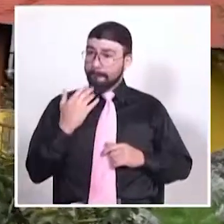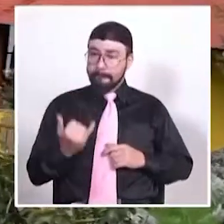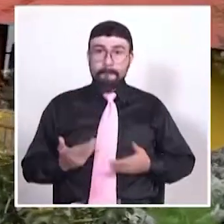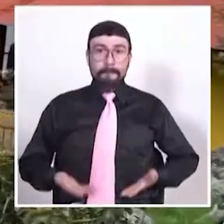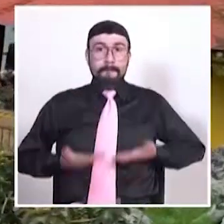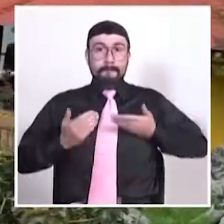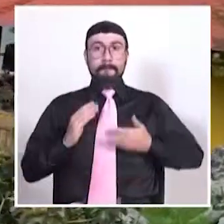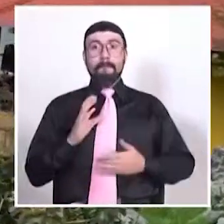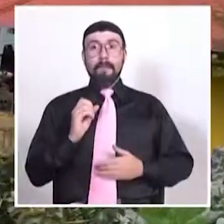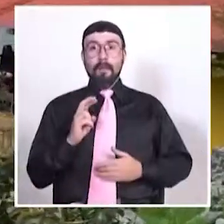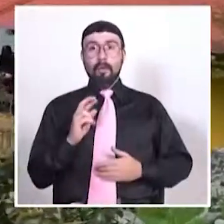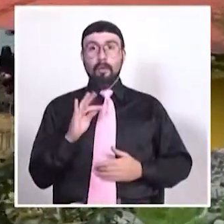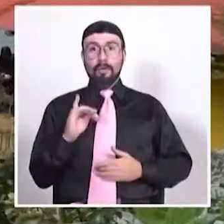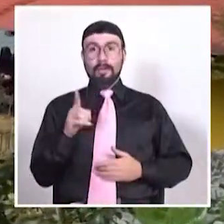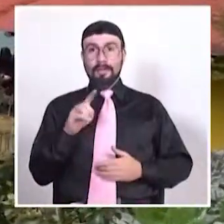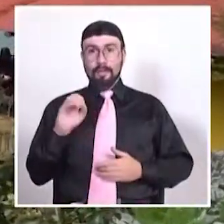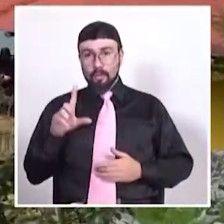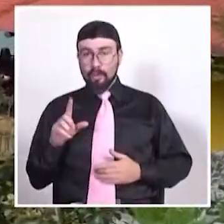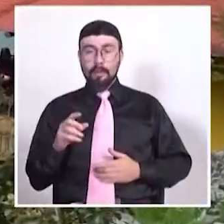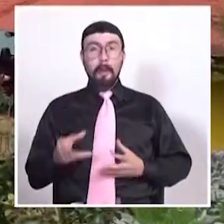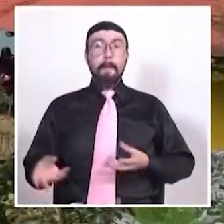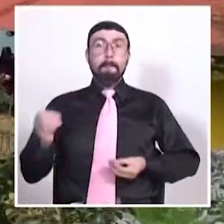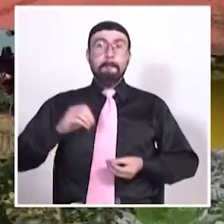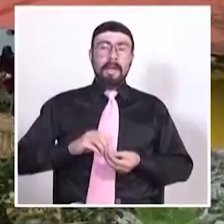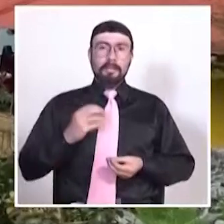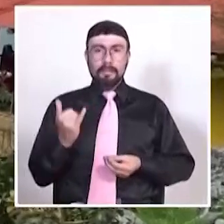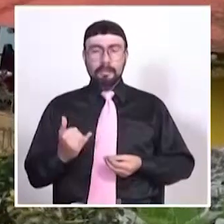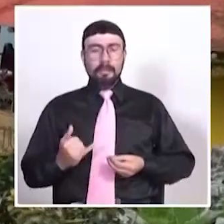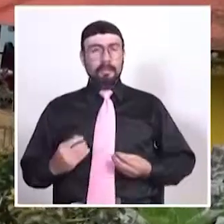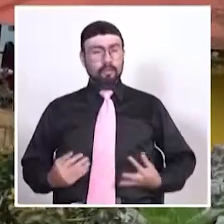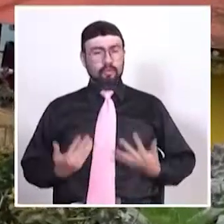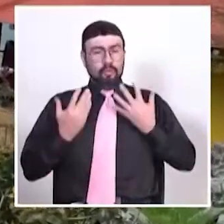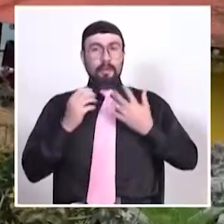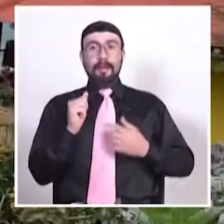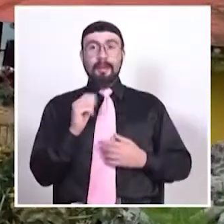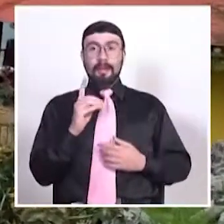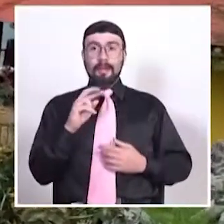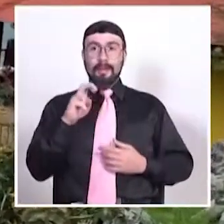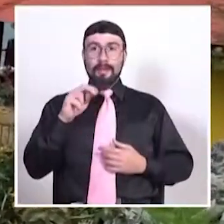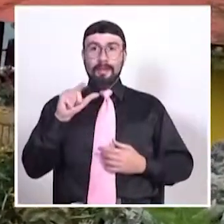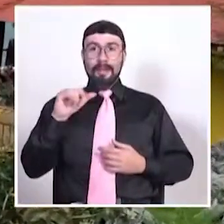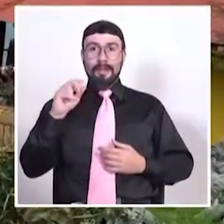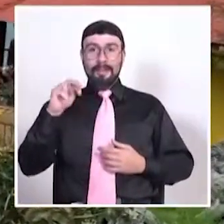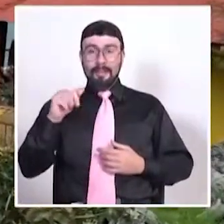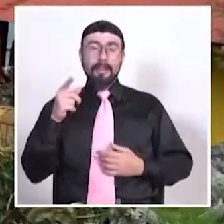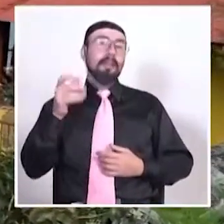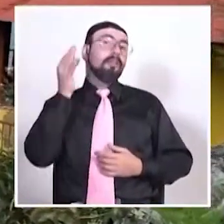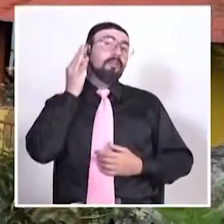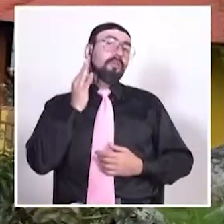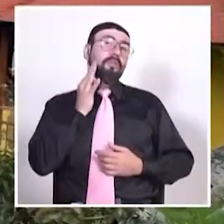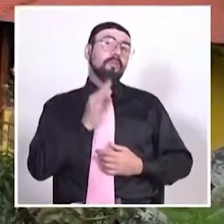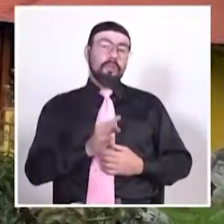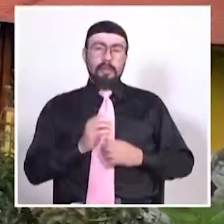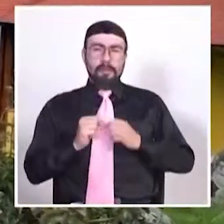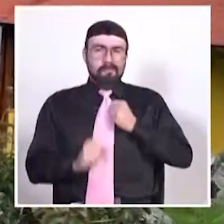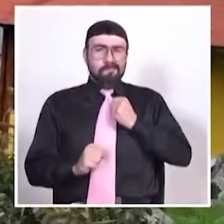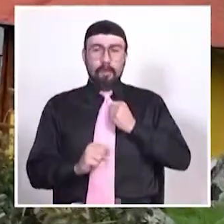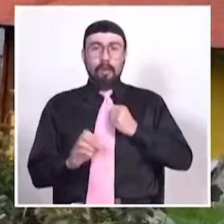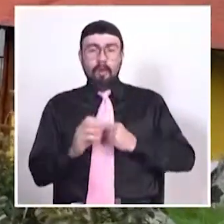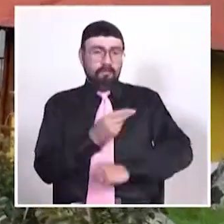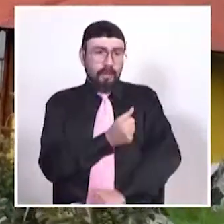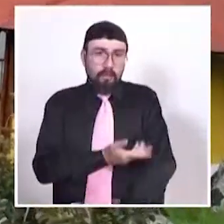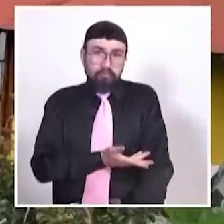cortisol, nos sube la adrenalina y eso produce espasmos en las arterias y nos sube la tensión